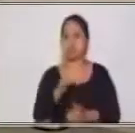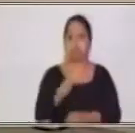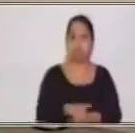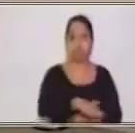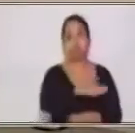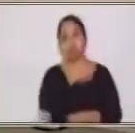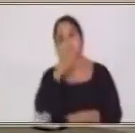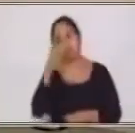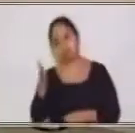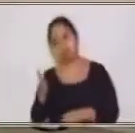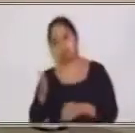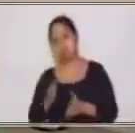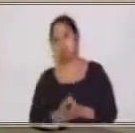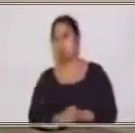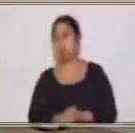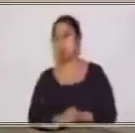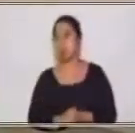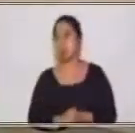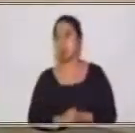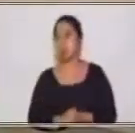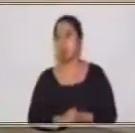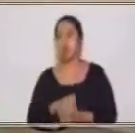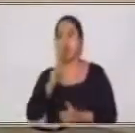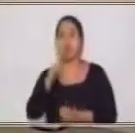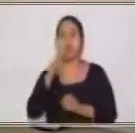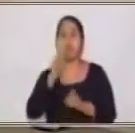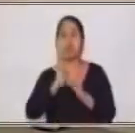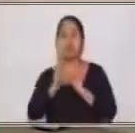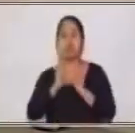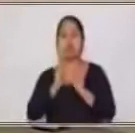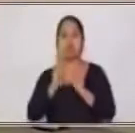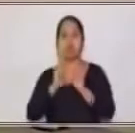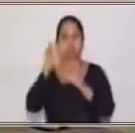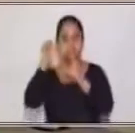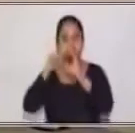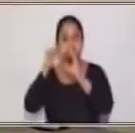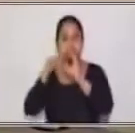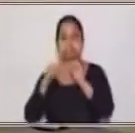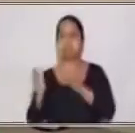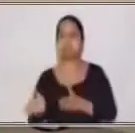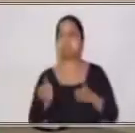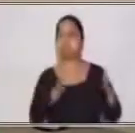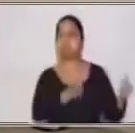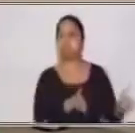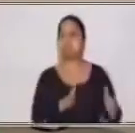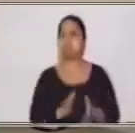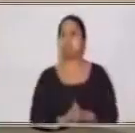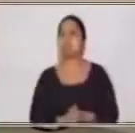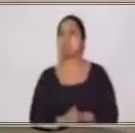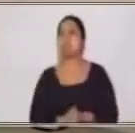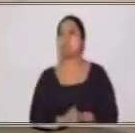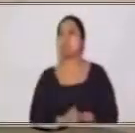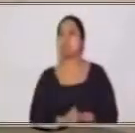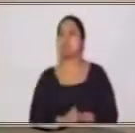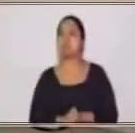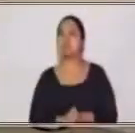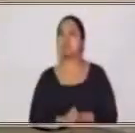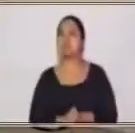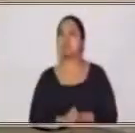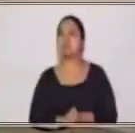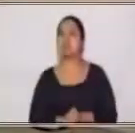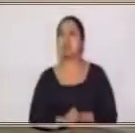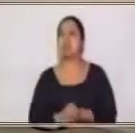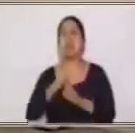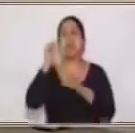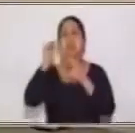interesante, que es sobre el cine. ¿Qué podemos hablar del cine? Existe infinidad de temas